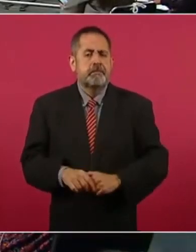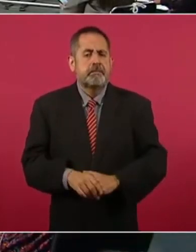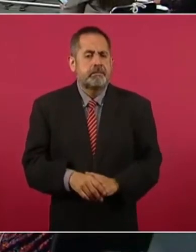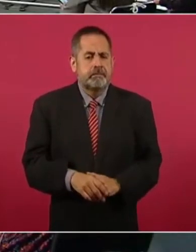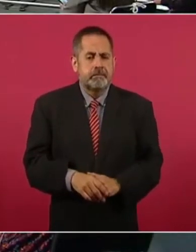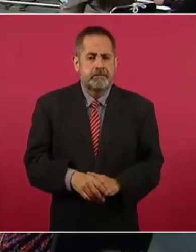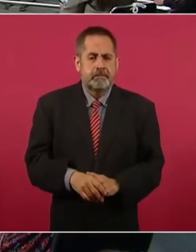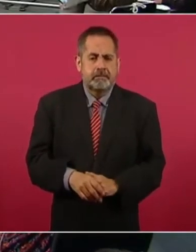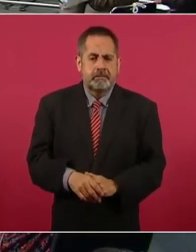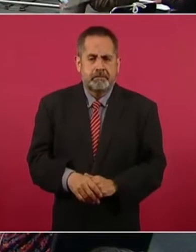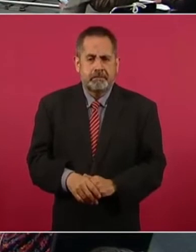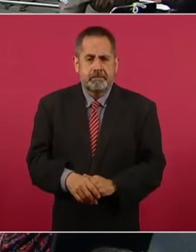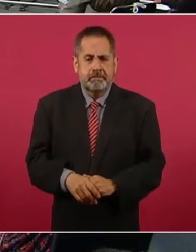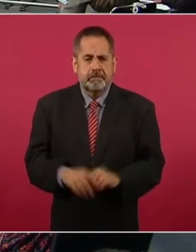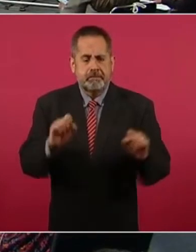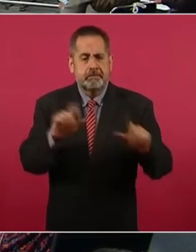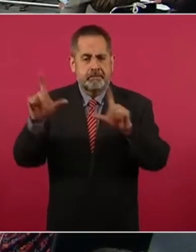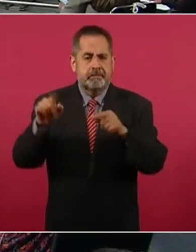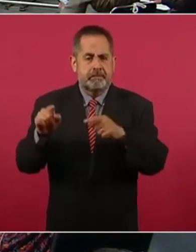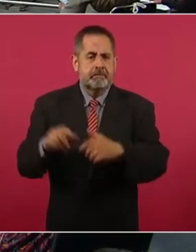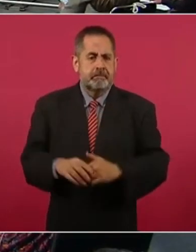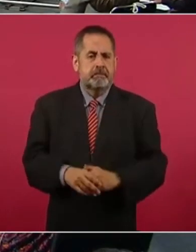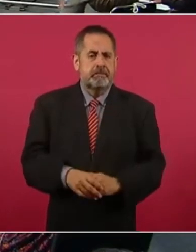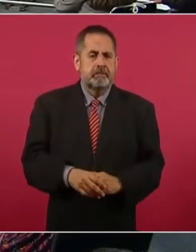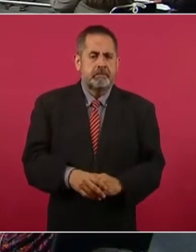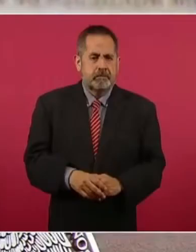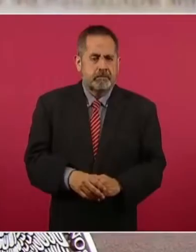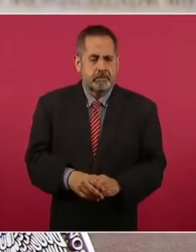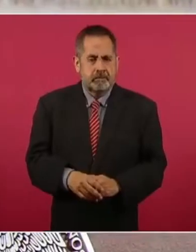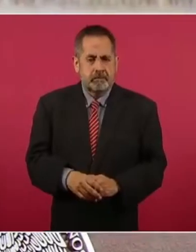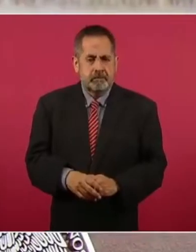la lámina? Y eso